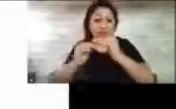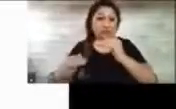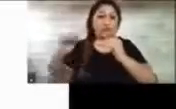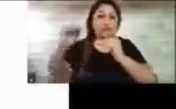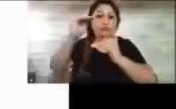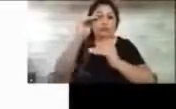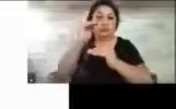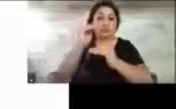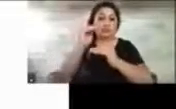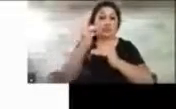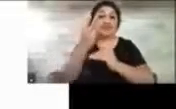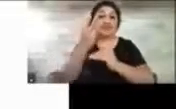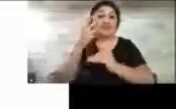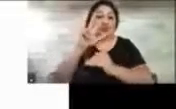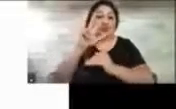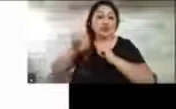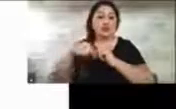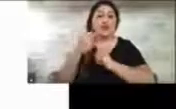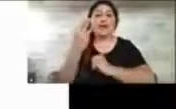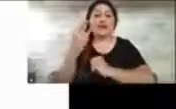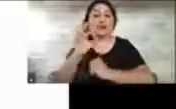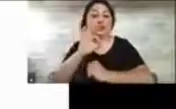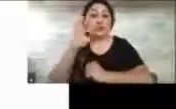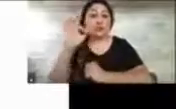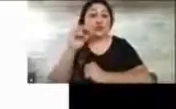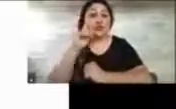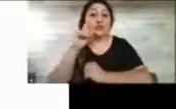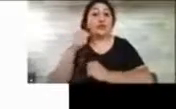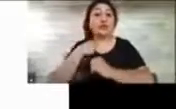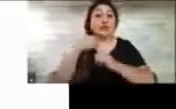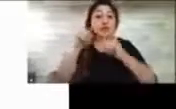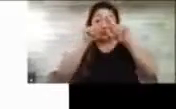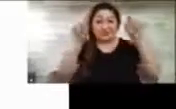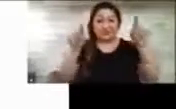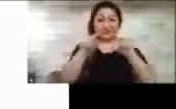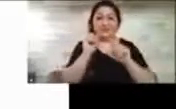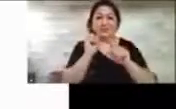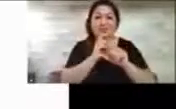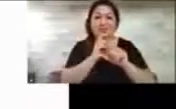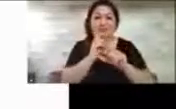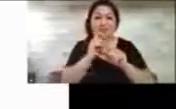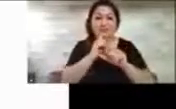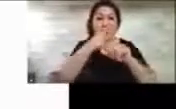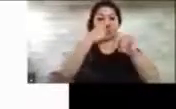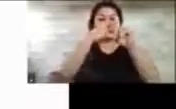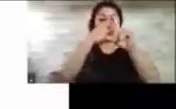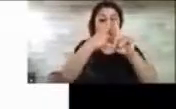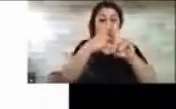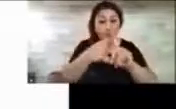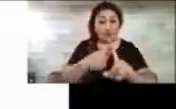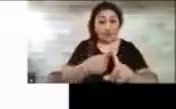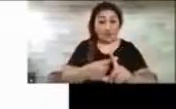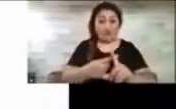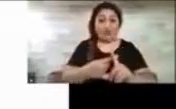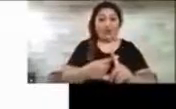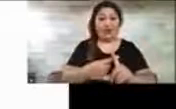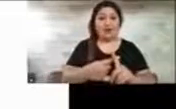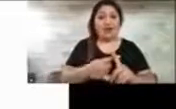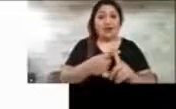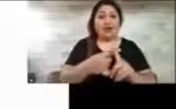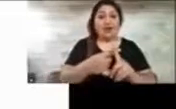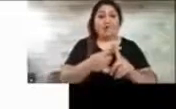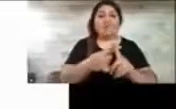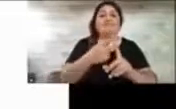yo destaqué estos tramos intermedios porque si uno los suma, alcanza esta misma cantidad o incluso la